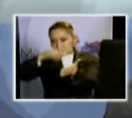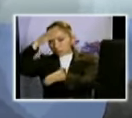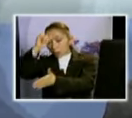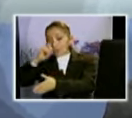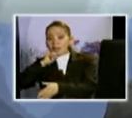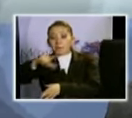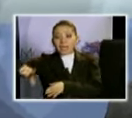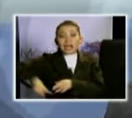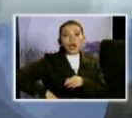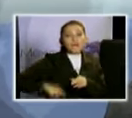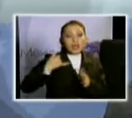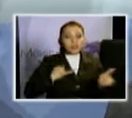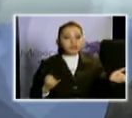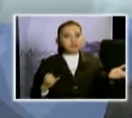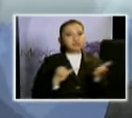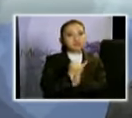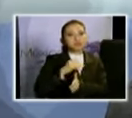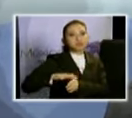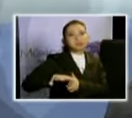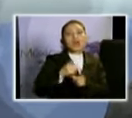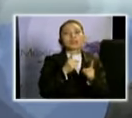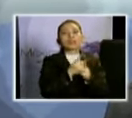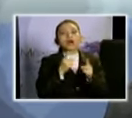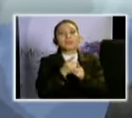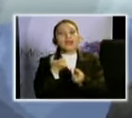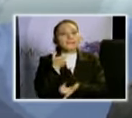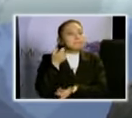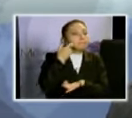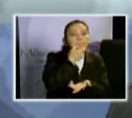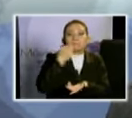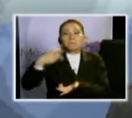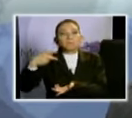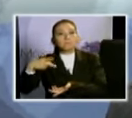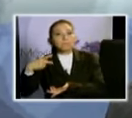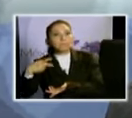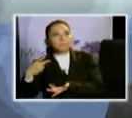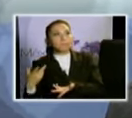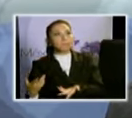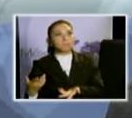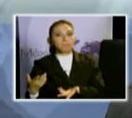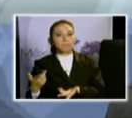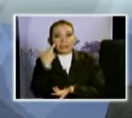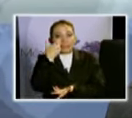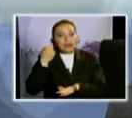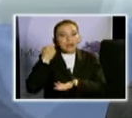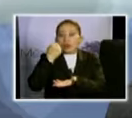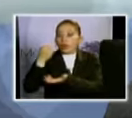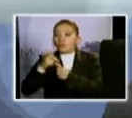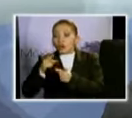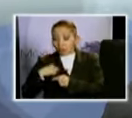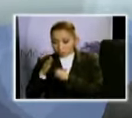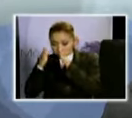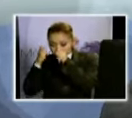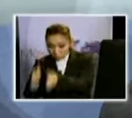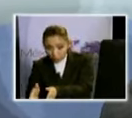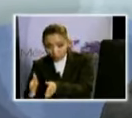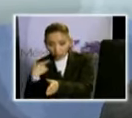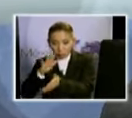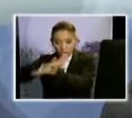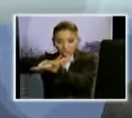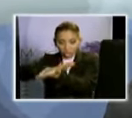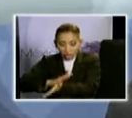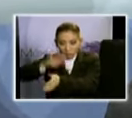los estados que deciden en dónde invertir su propio recursos, si invertirlos en